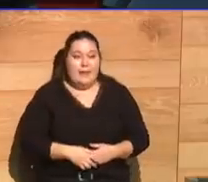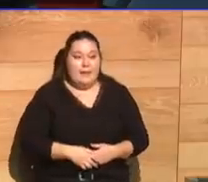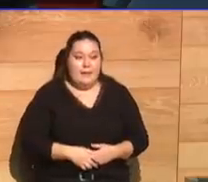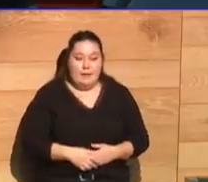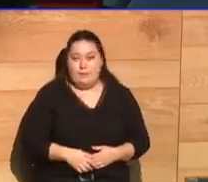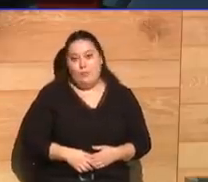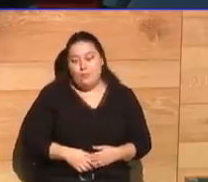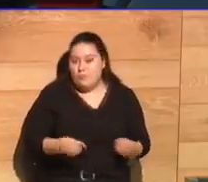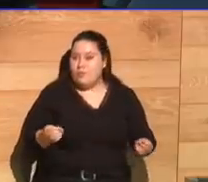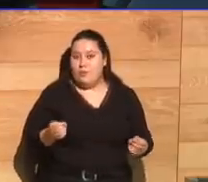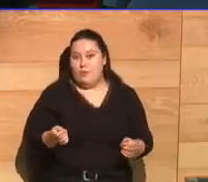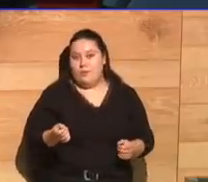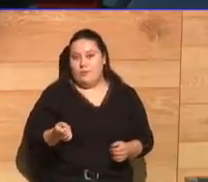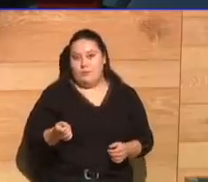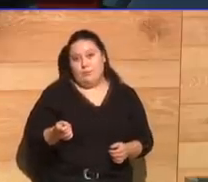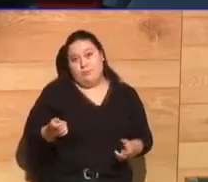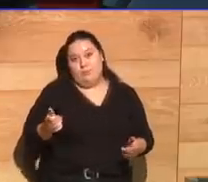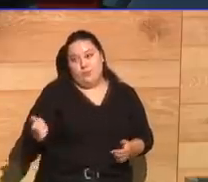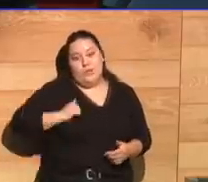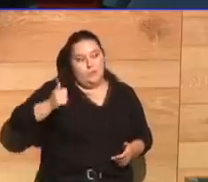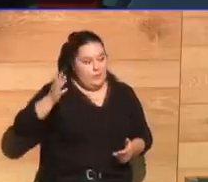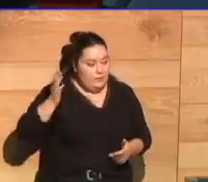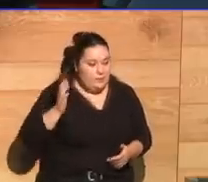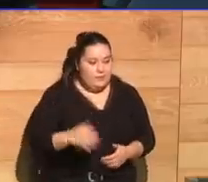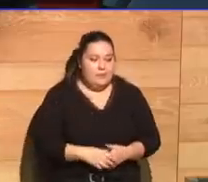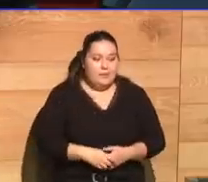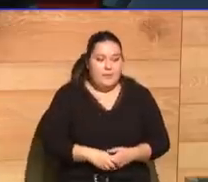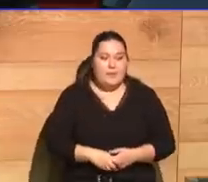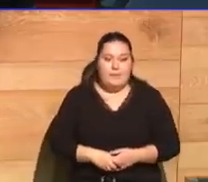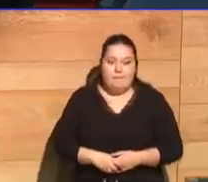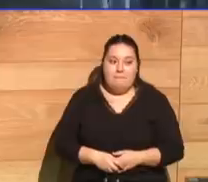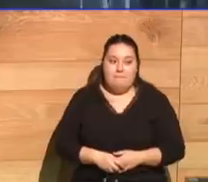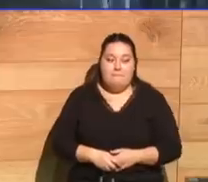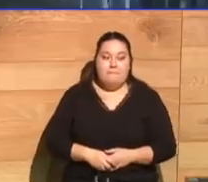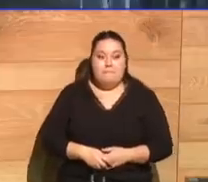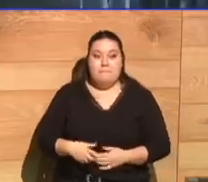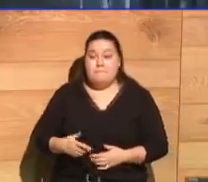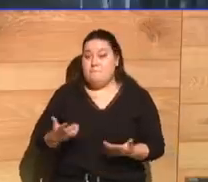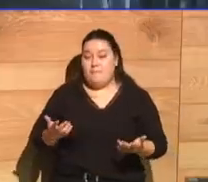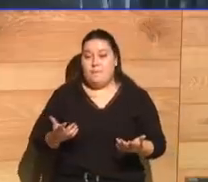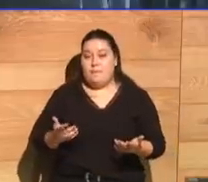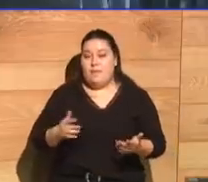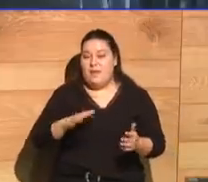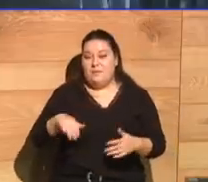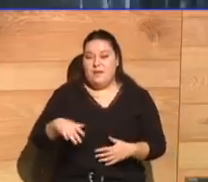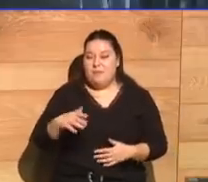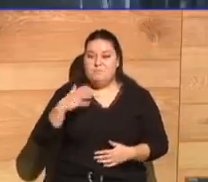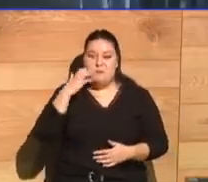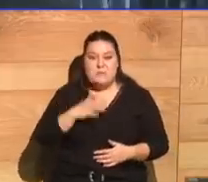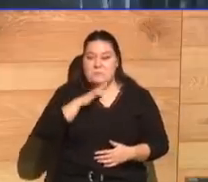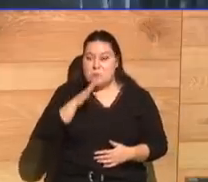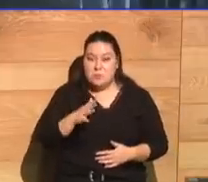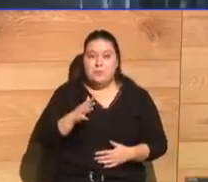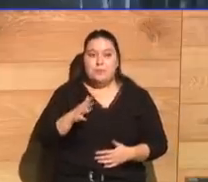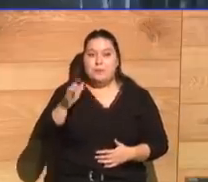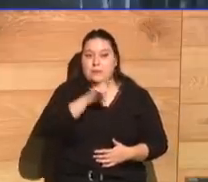de chiripa, ¿eh? Y lo que ocurre es que, por algún extraño motivo entre estas